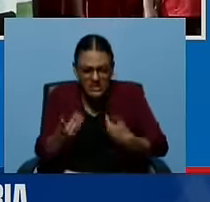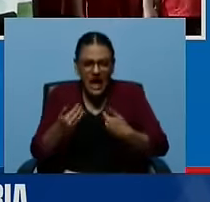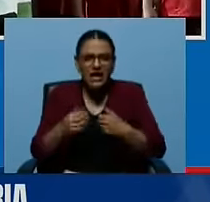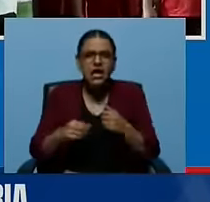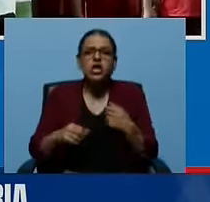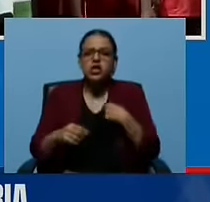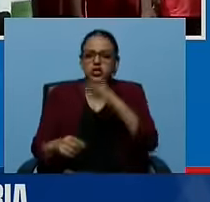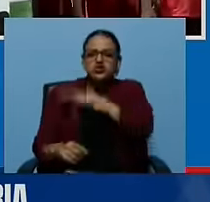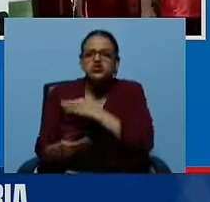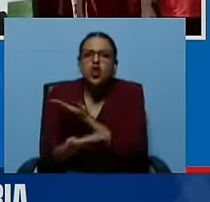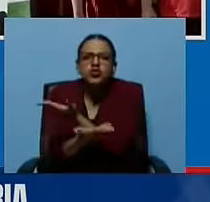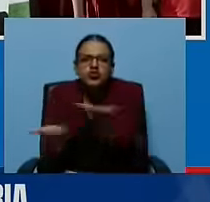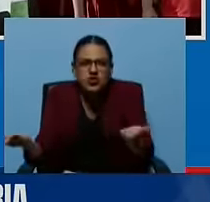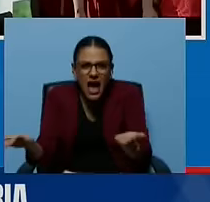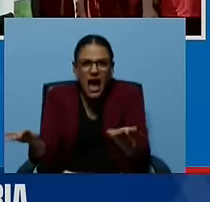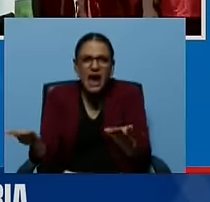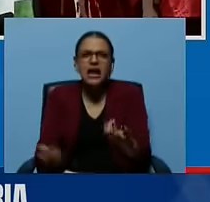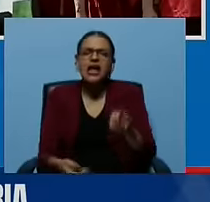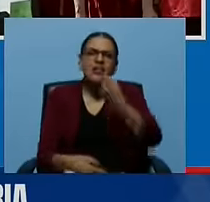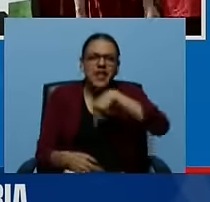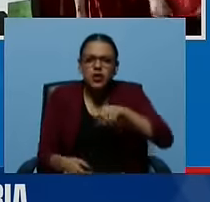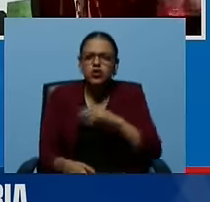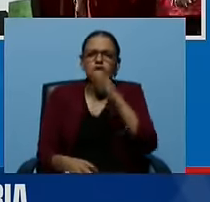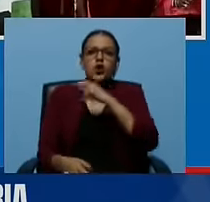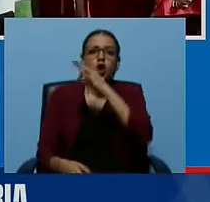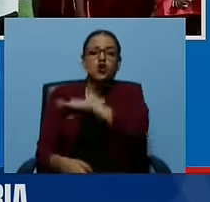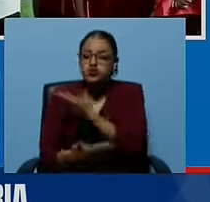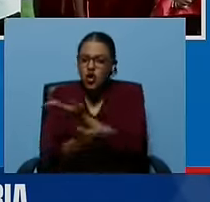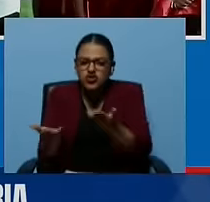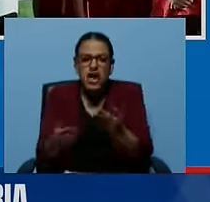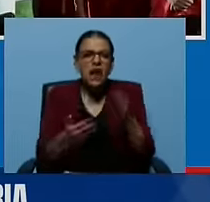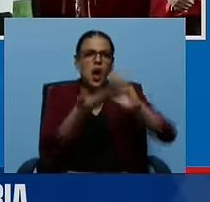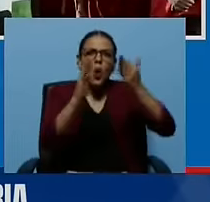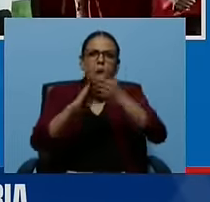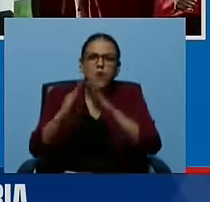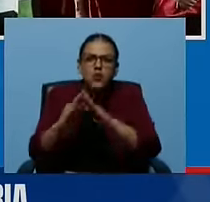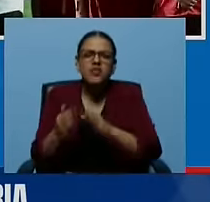De una sociedad, de una comunidad, de una familia.